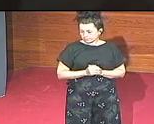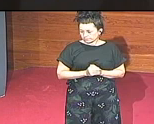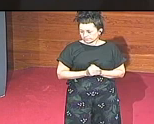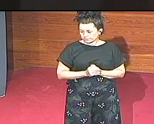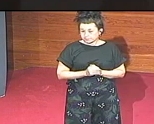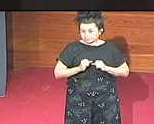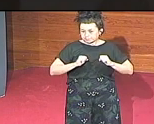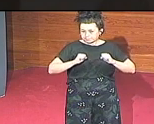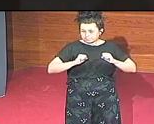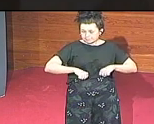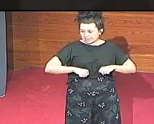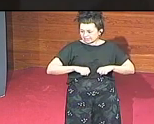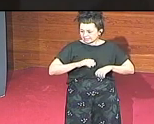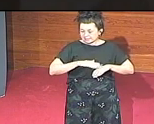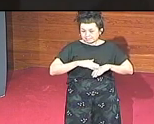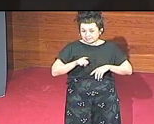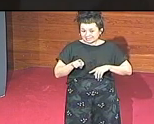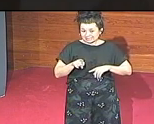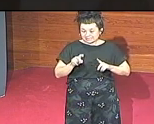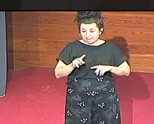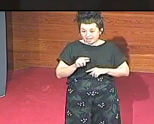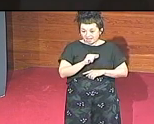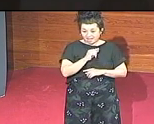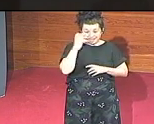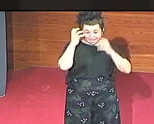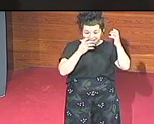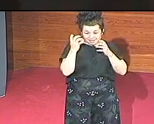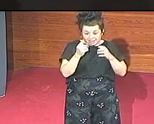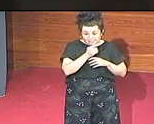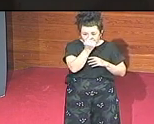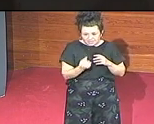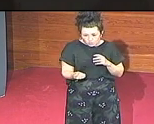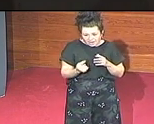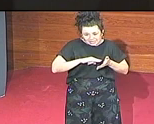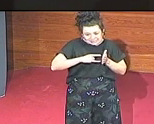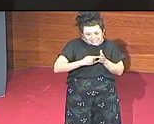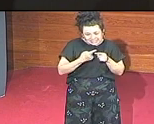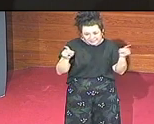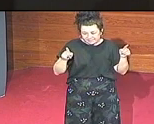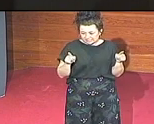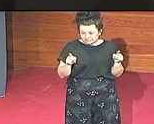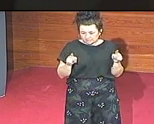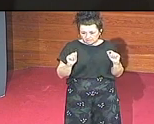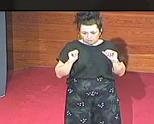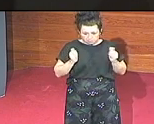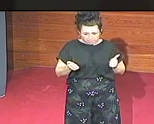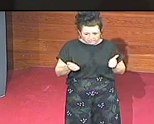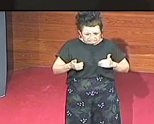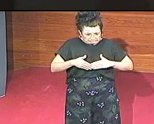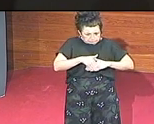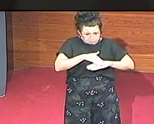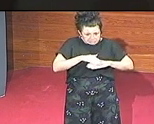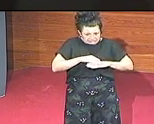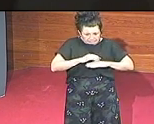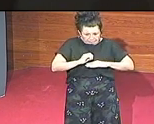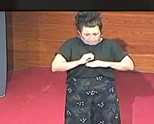vale y para hacer estos de animales está la técnica es un poco diferente aquí ya no levantas de la nada una línea línea